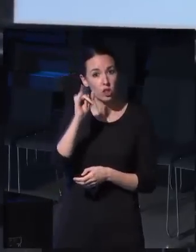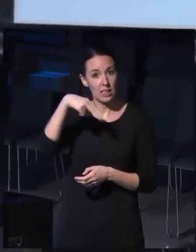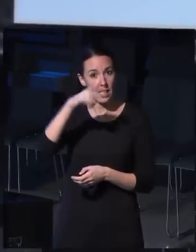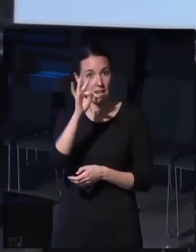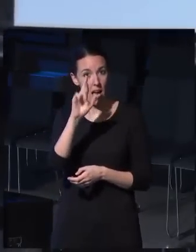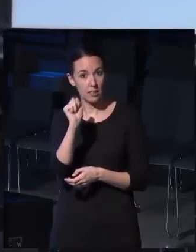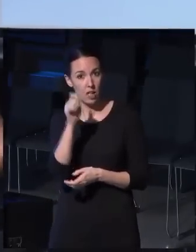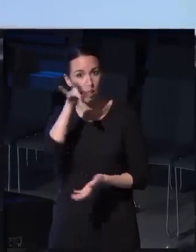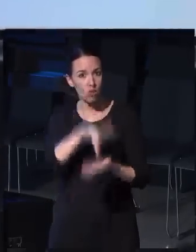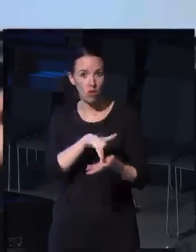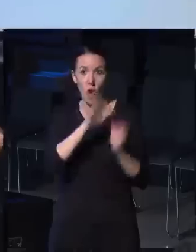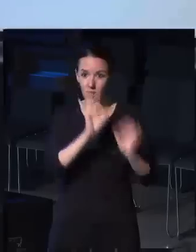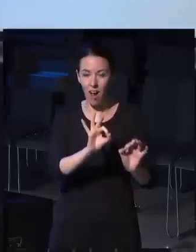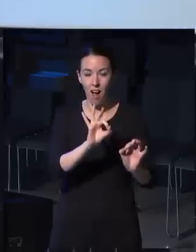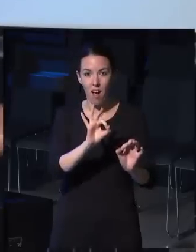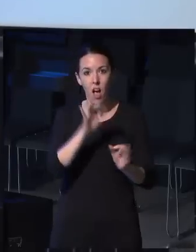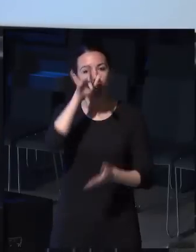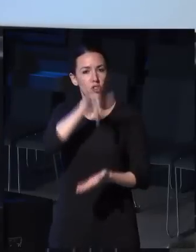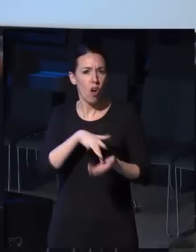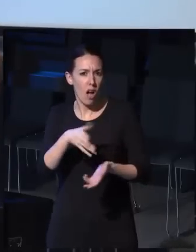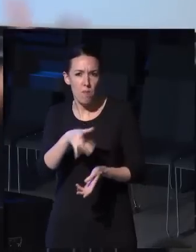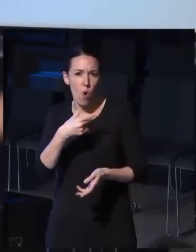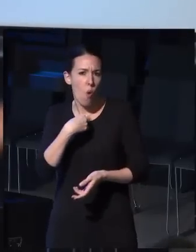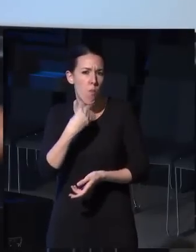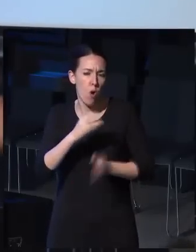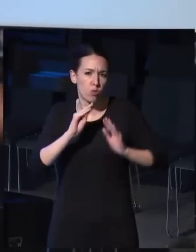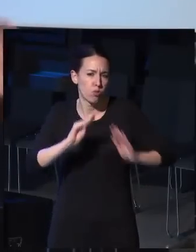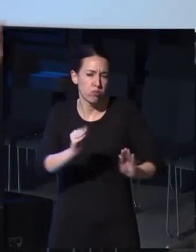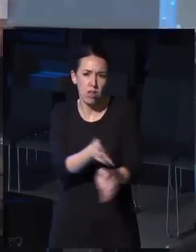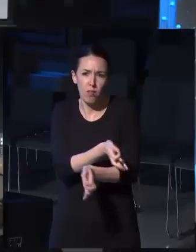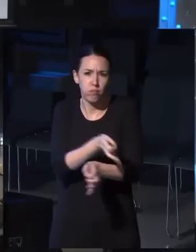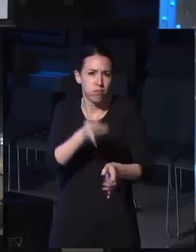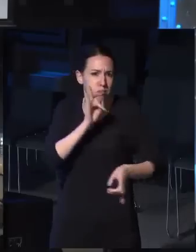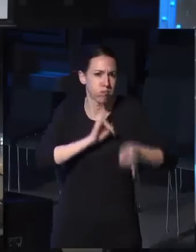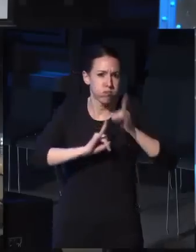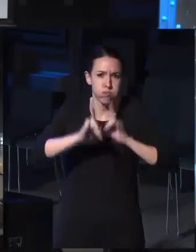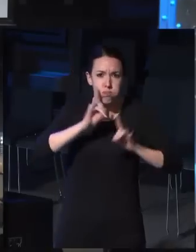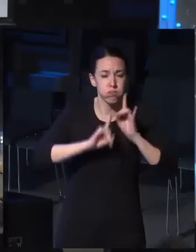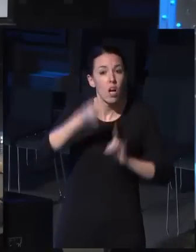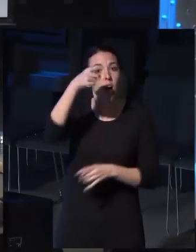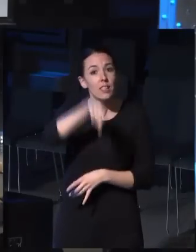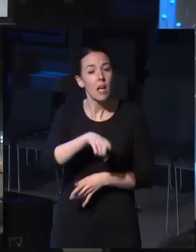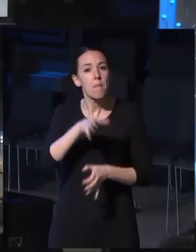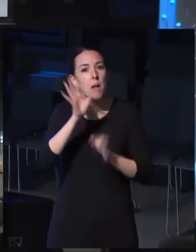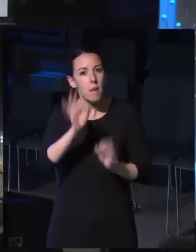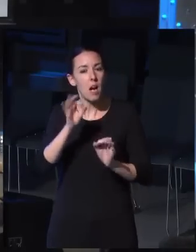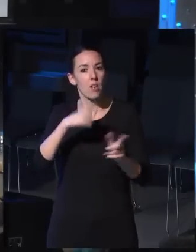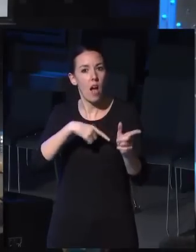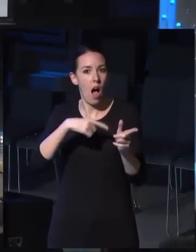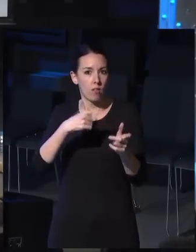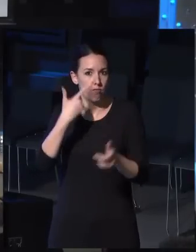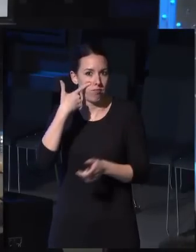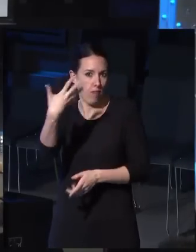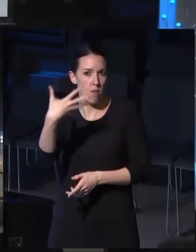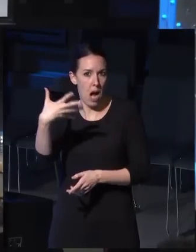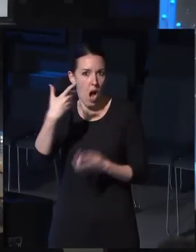el momento, ¿no? Es verdad que Sinatra suena bien debajo del agua, que tiene una voz de ruiseñor, pero cierto es también que las estrellas del mundo